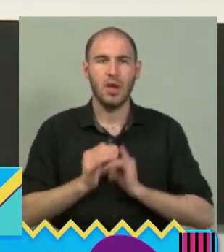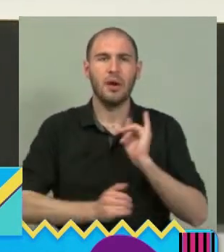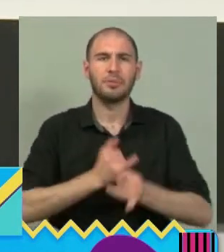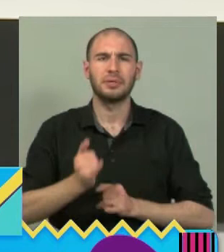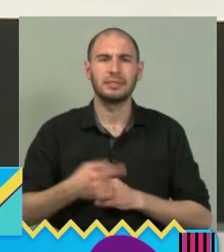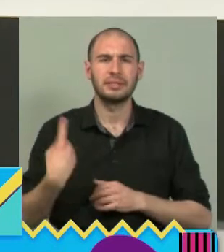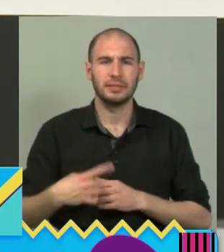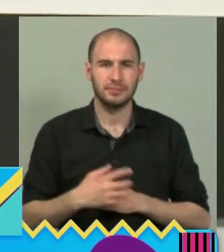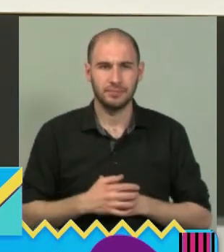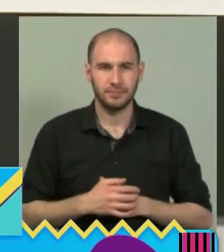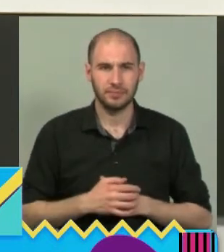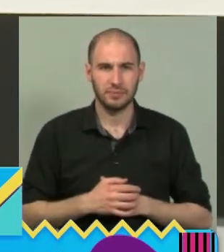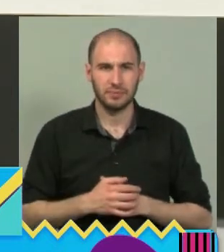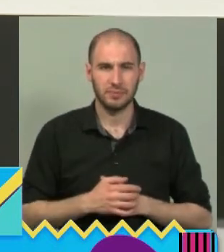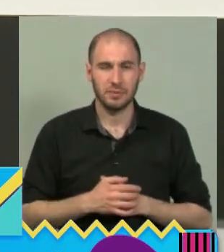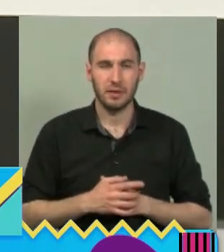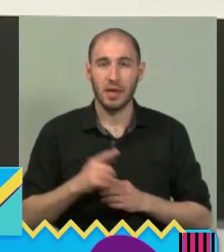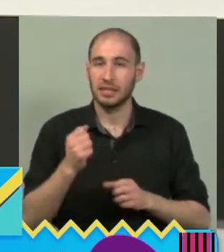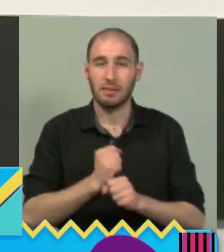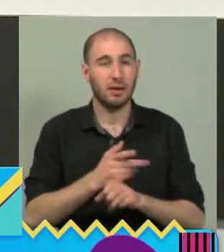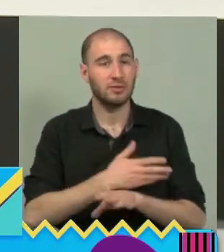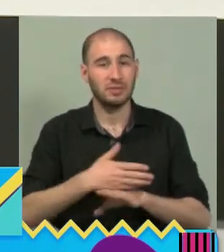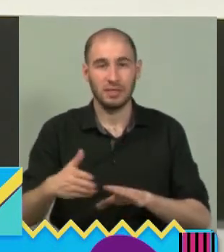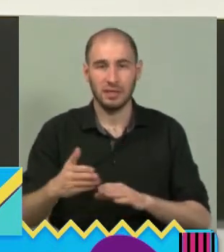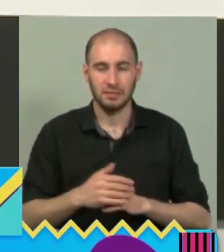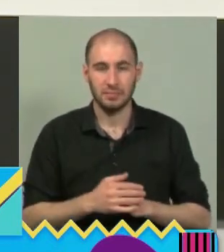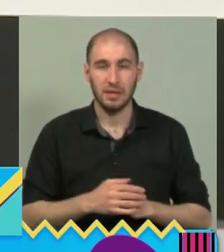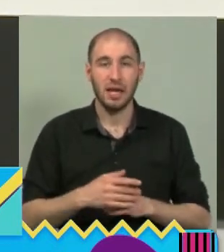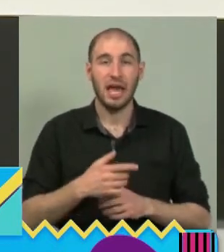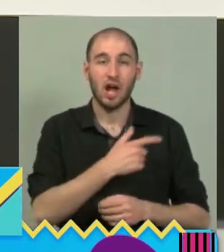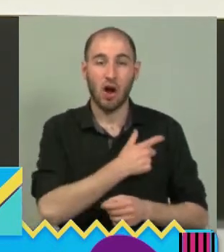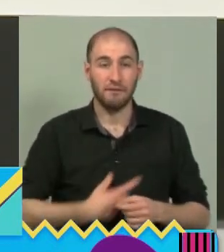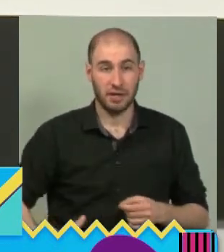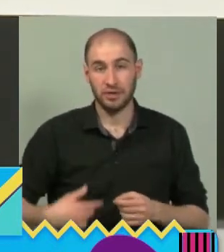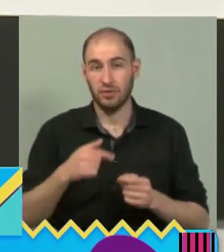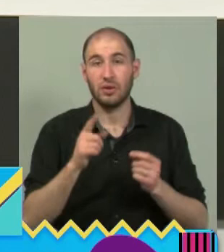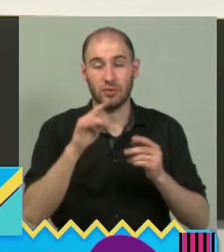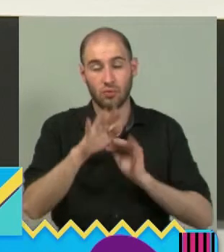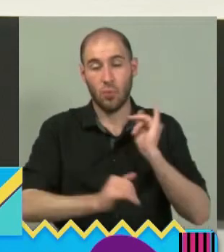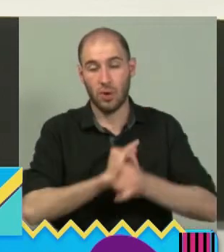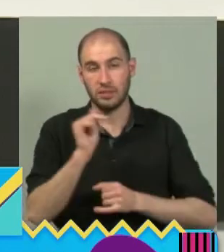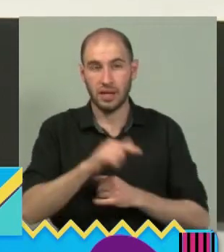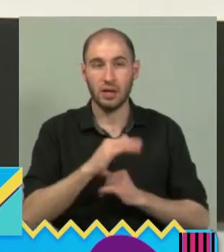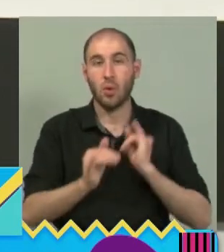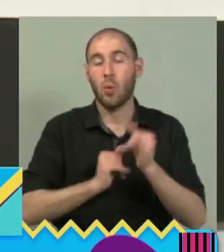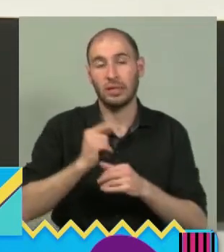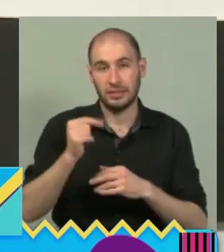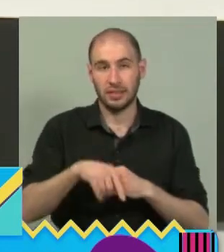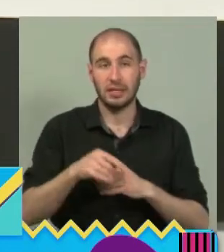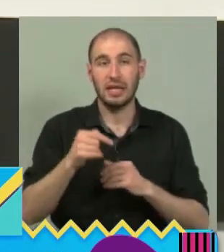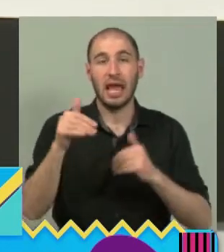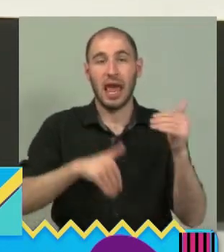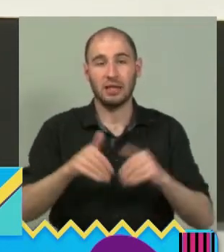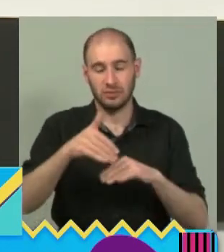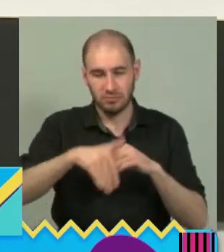es, hay que seguir trabajando por esto, y que desde el Ejecutivo, en la misma nota se planteaba, habían dicho que, bueno, que a partir de las